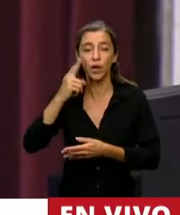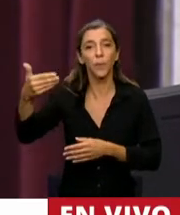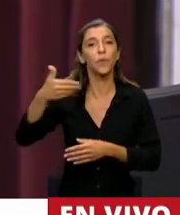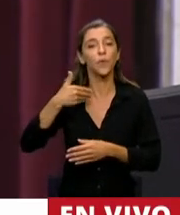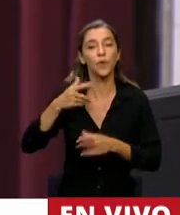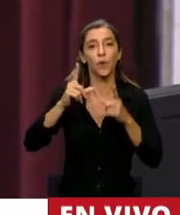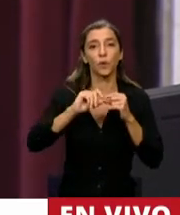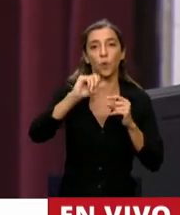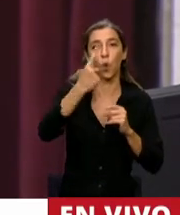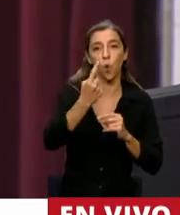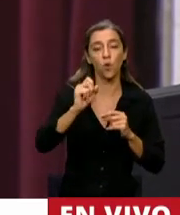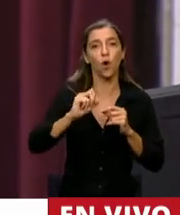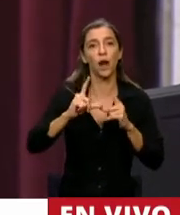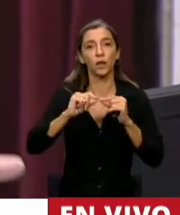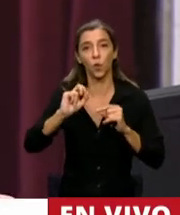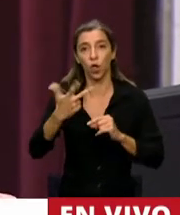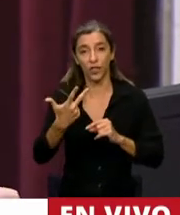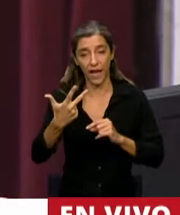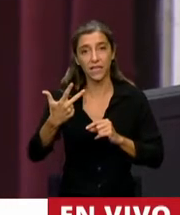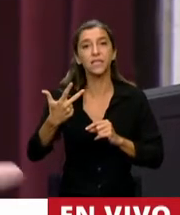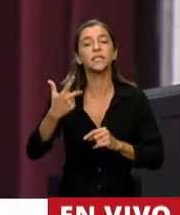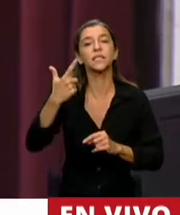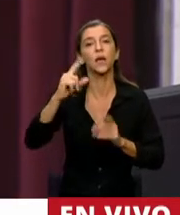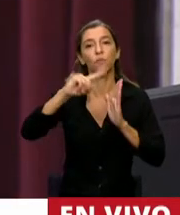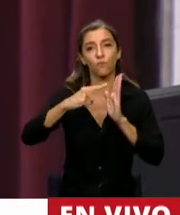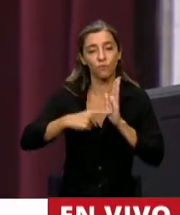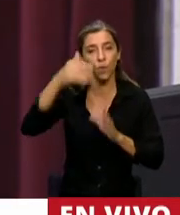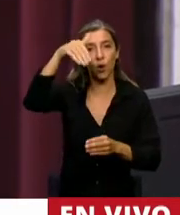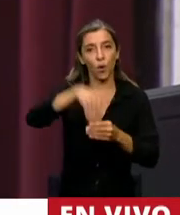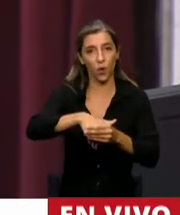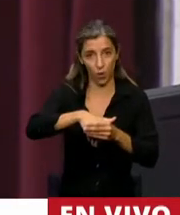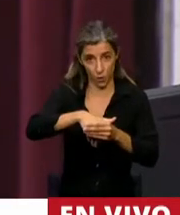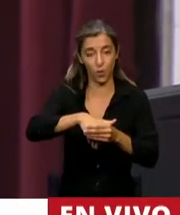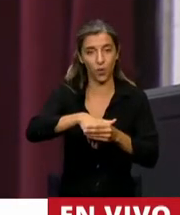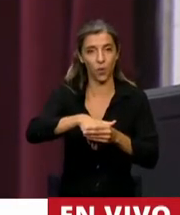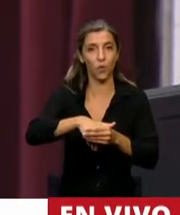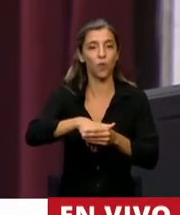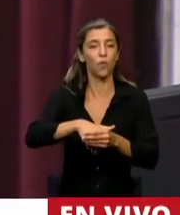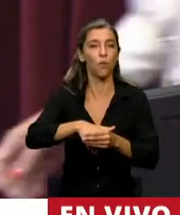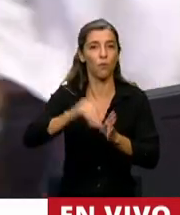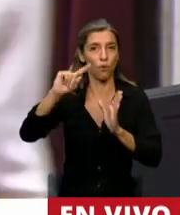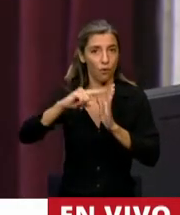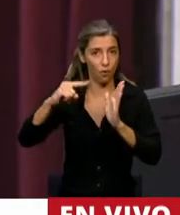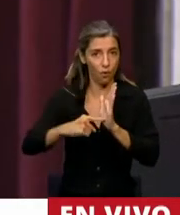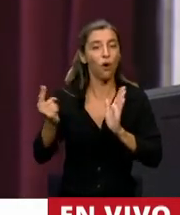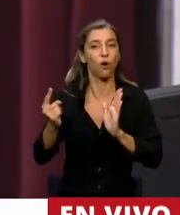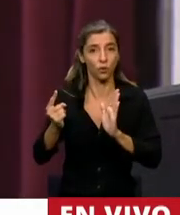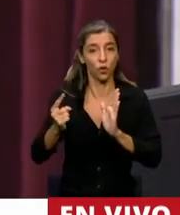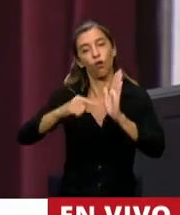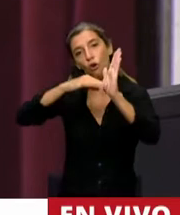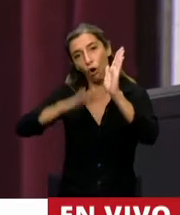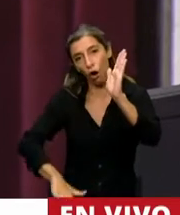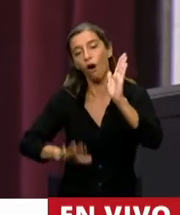3, los vamos a votar en particular de manera nominal y el resto en una única votación de manera